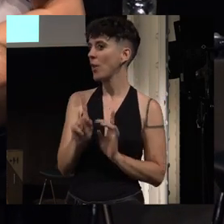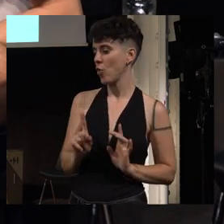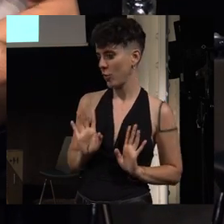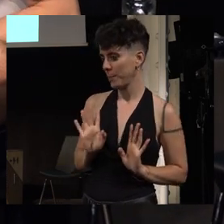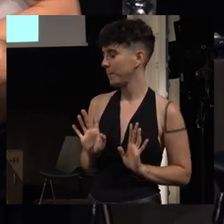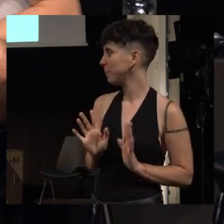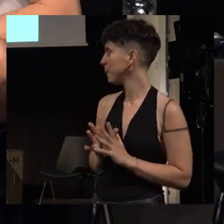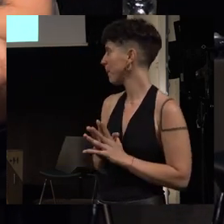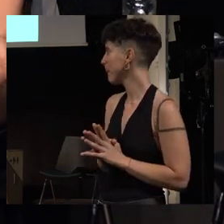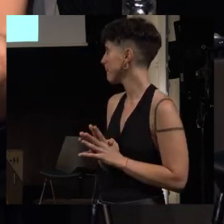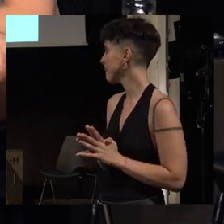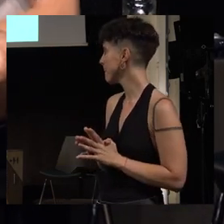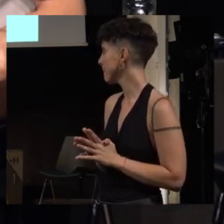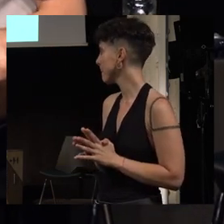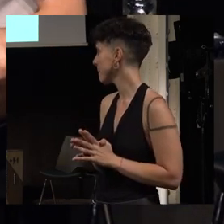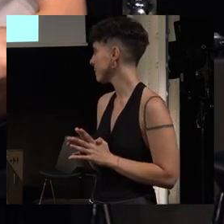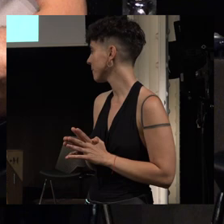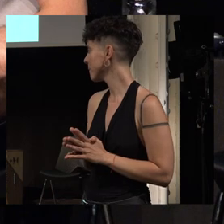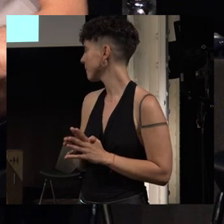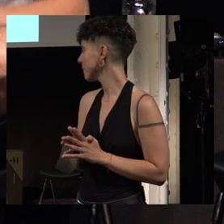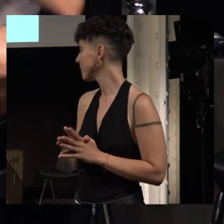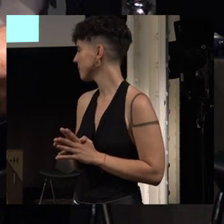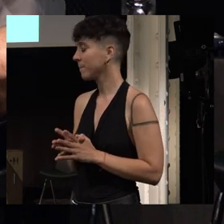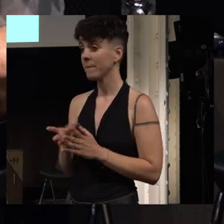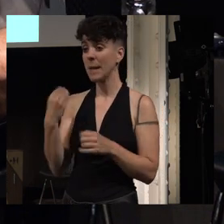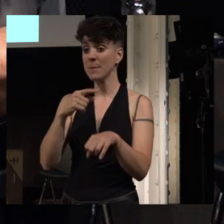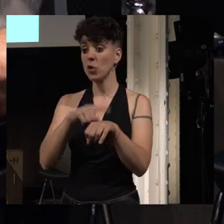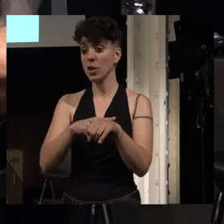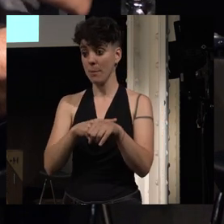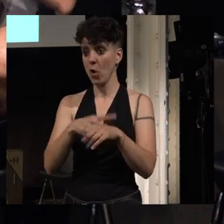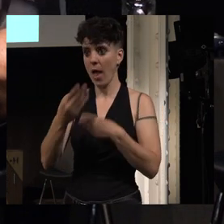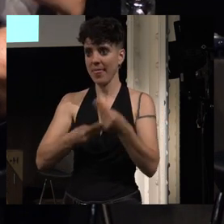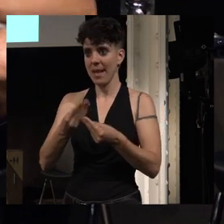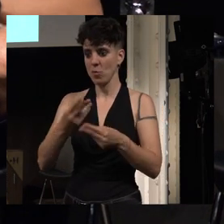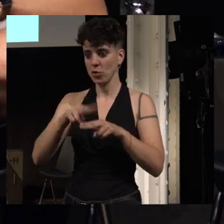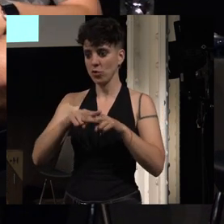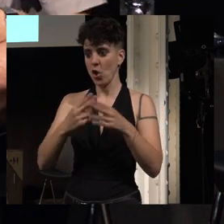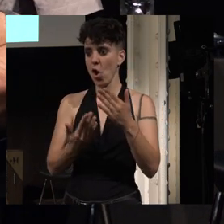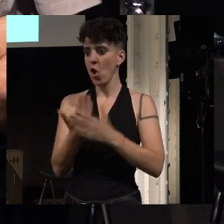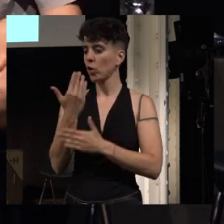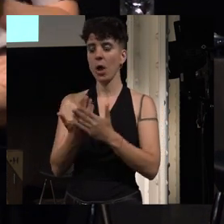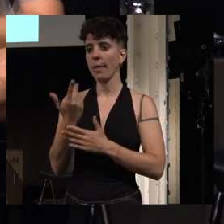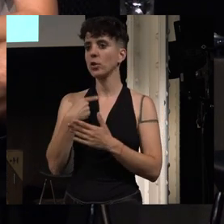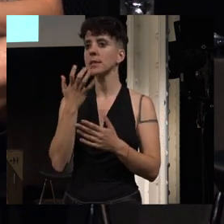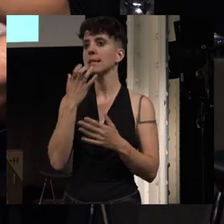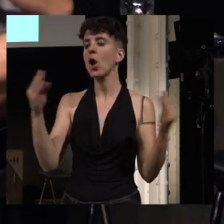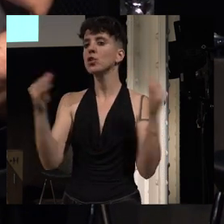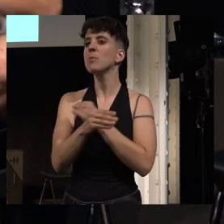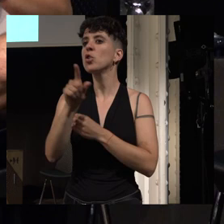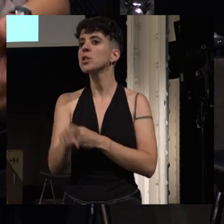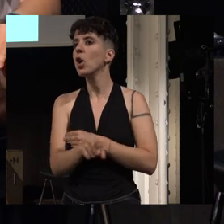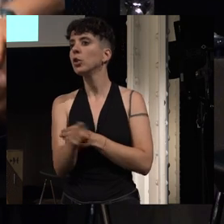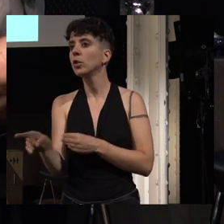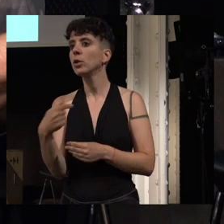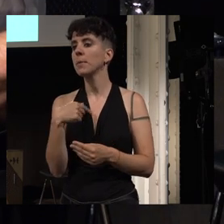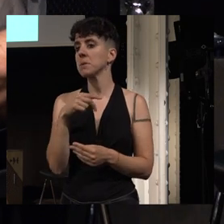claro. Solo que como mientras estábamos haciéndonos nuestras ollas de si es un oxímoron o no lo es, que a mí en todo caso me